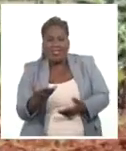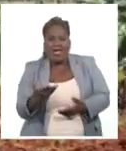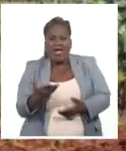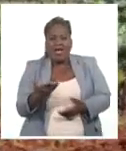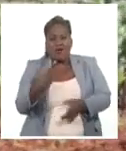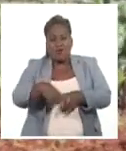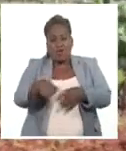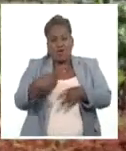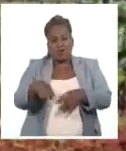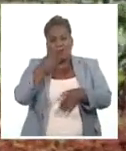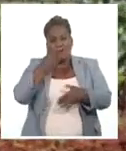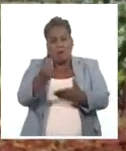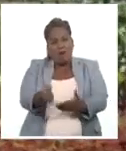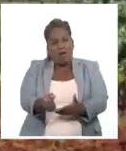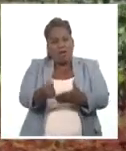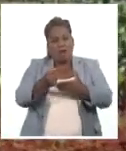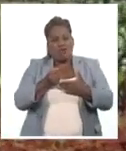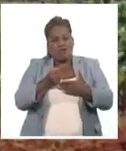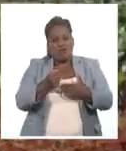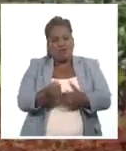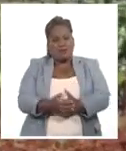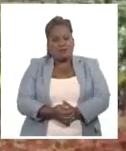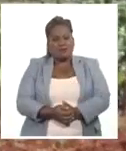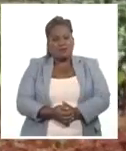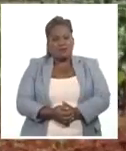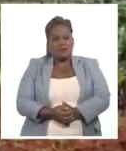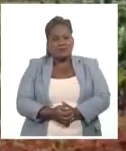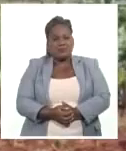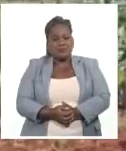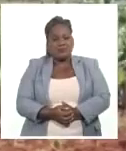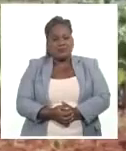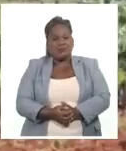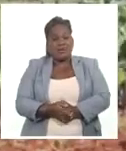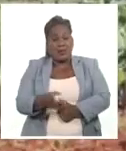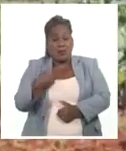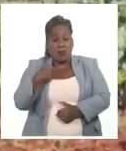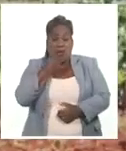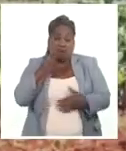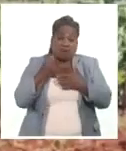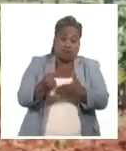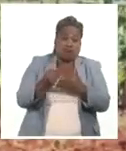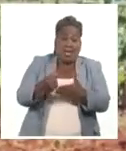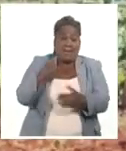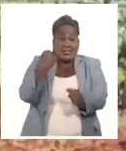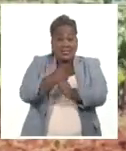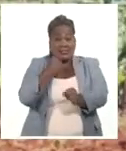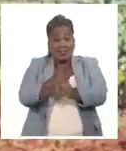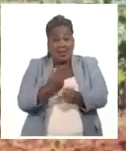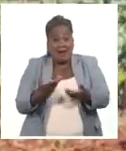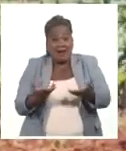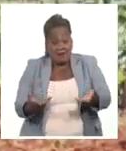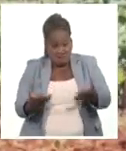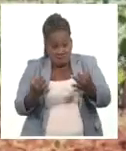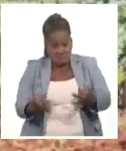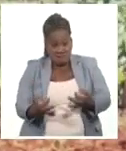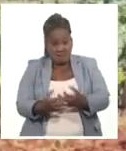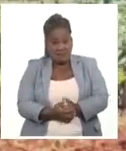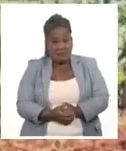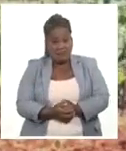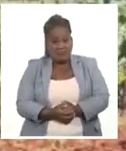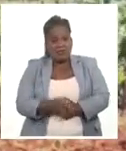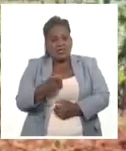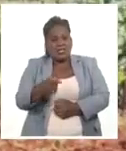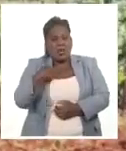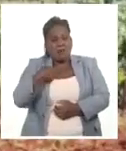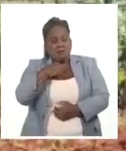puede aportarle su humilde conocimiento y trabajo, eso a uno, por lo menos a